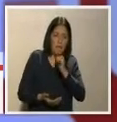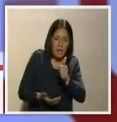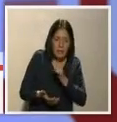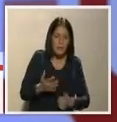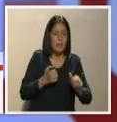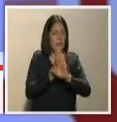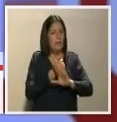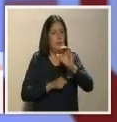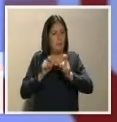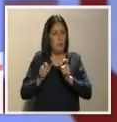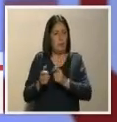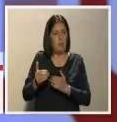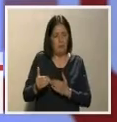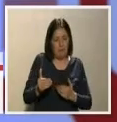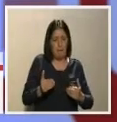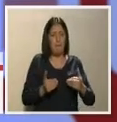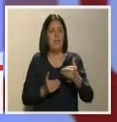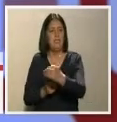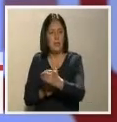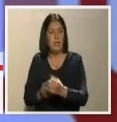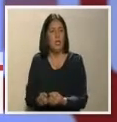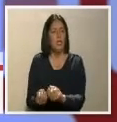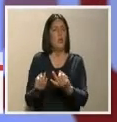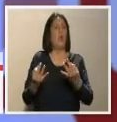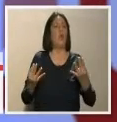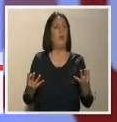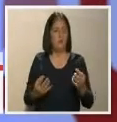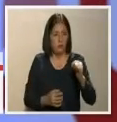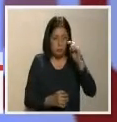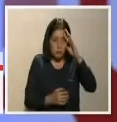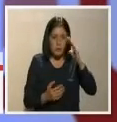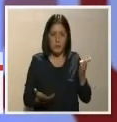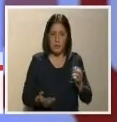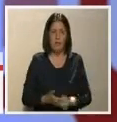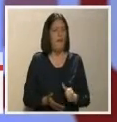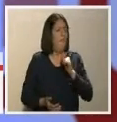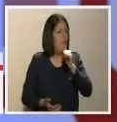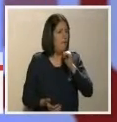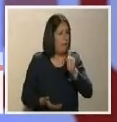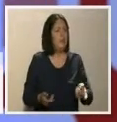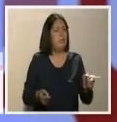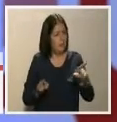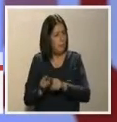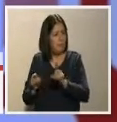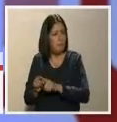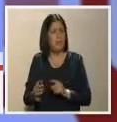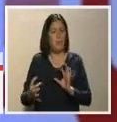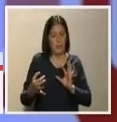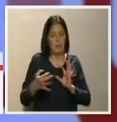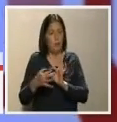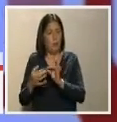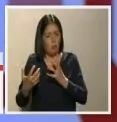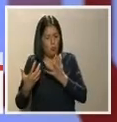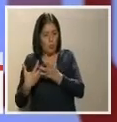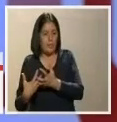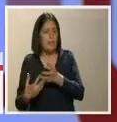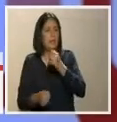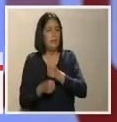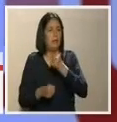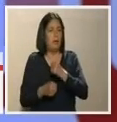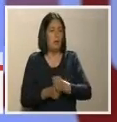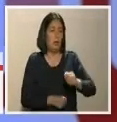ciudadana va más allá del número de efectivos policiales. Hace falta también articular el trabajo de la